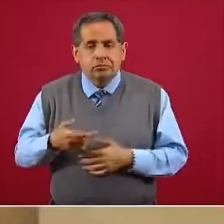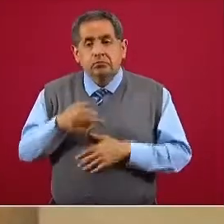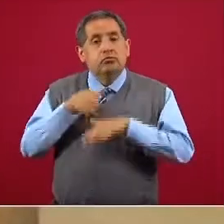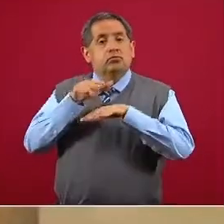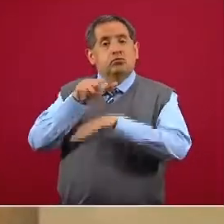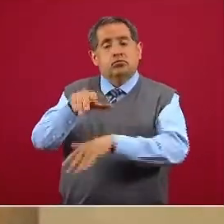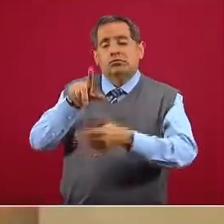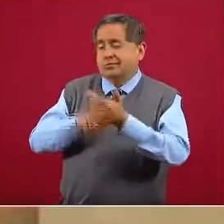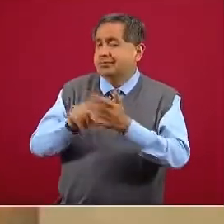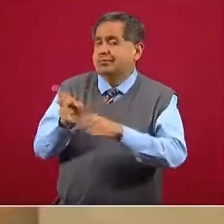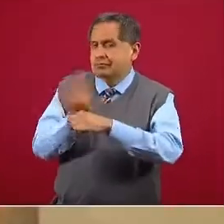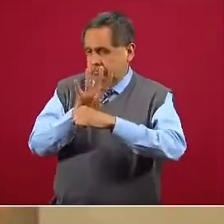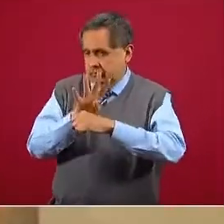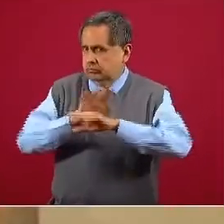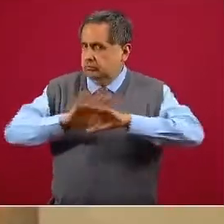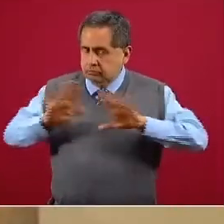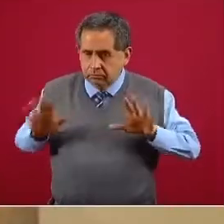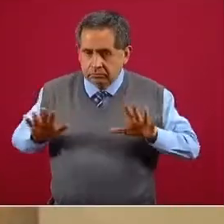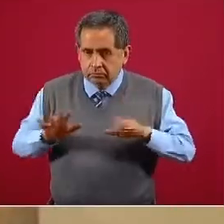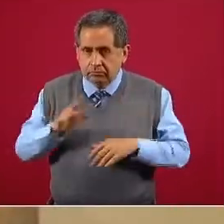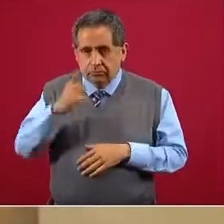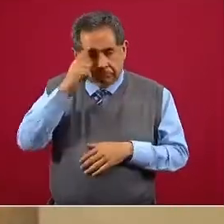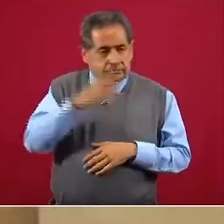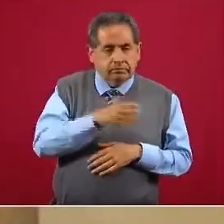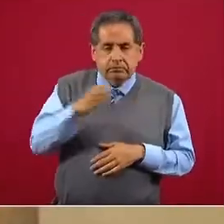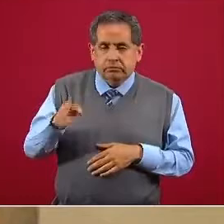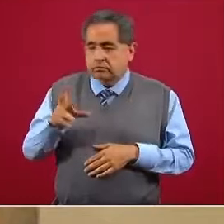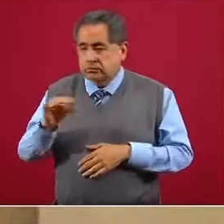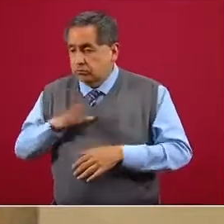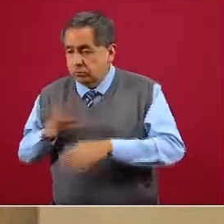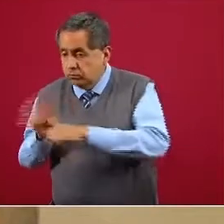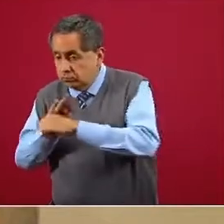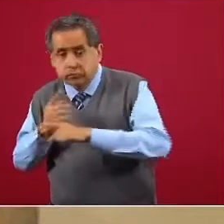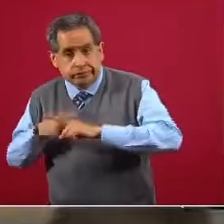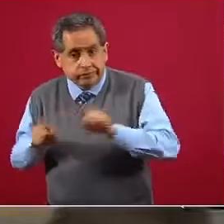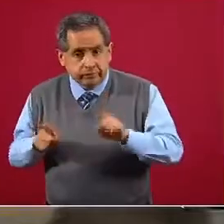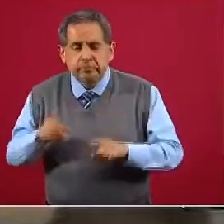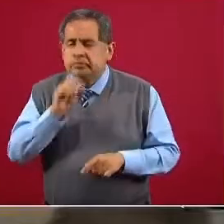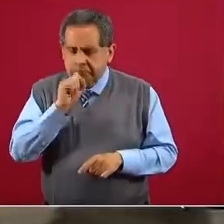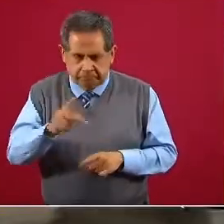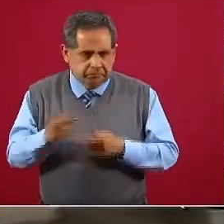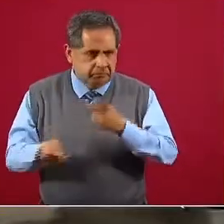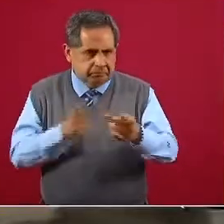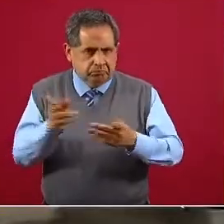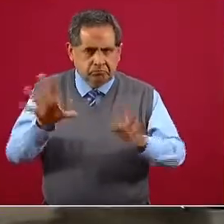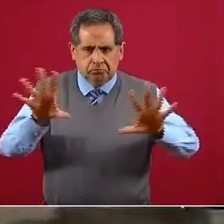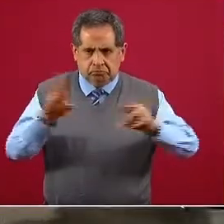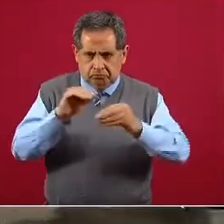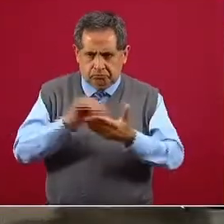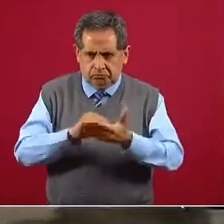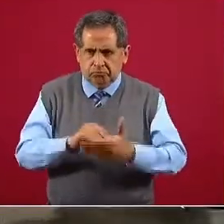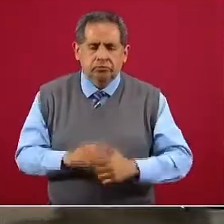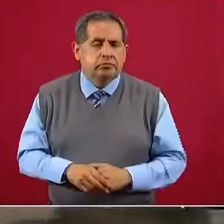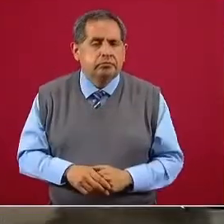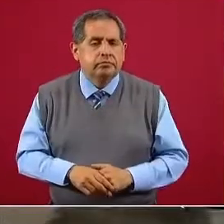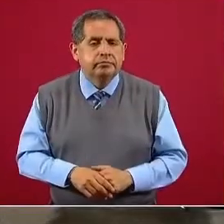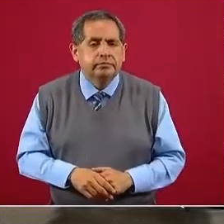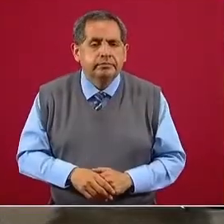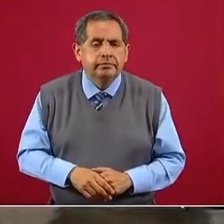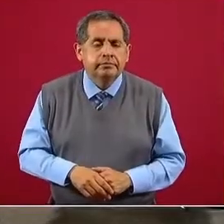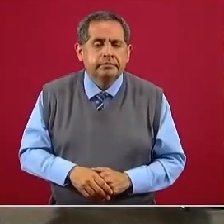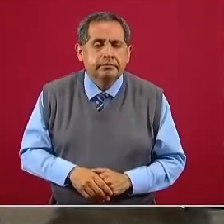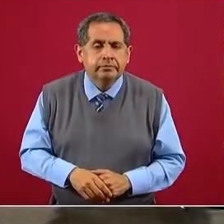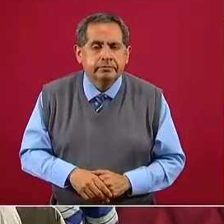de COVID y para problemas de no COVID, o sea, distintos a COVID también. La siguiente, por favor.